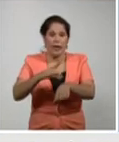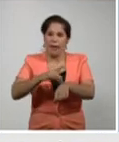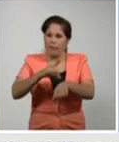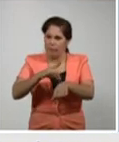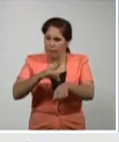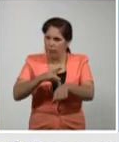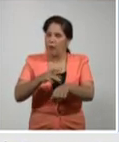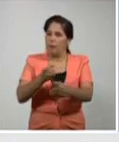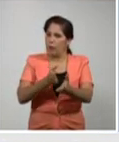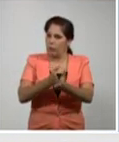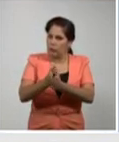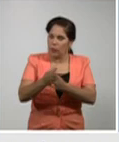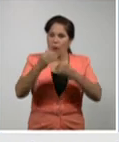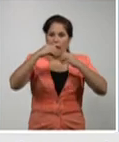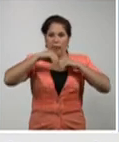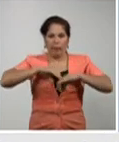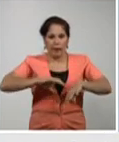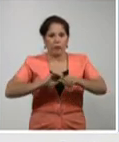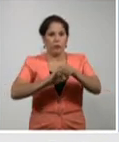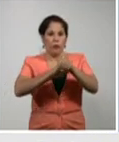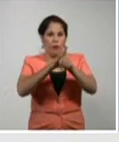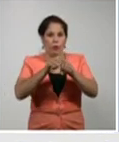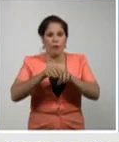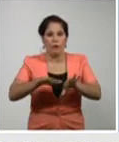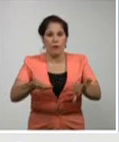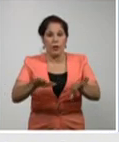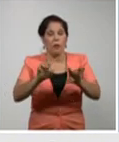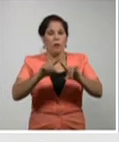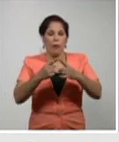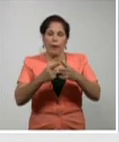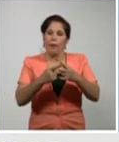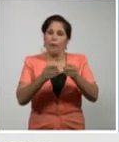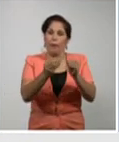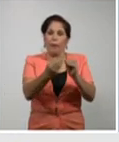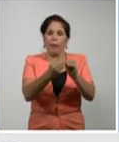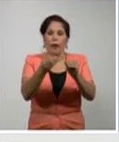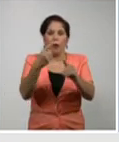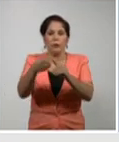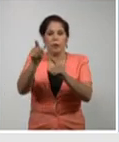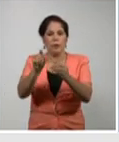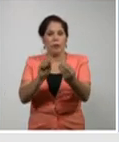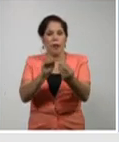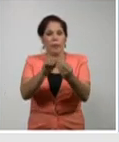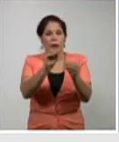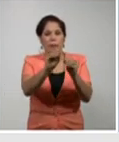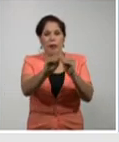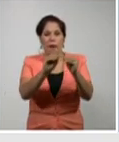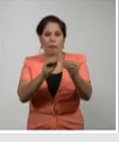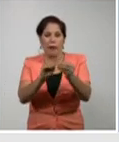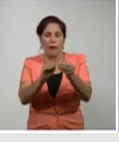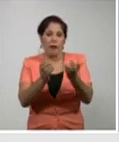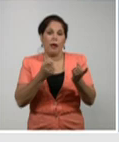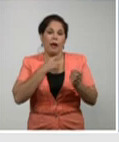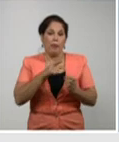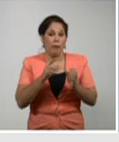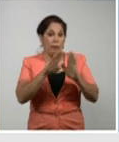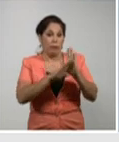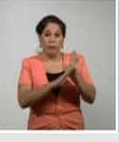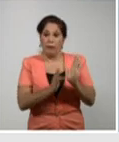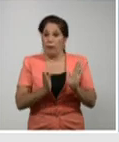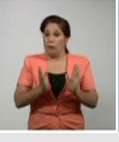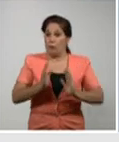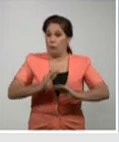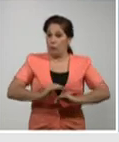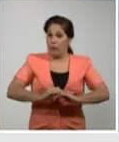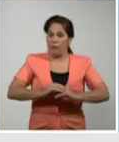con el virus y lamentablemente transmitiendo la enfermedad si no se toman las medidas, y